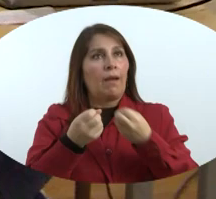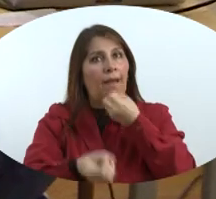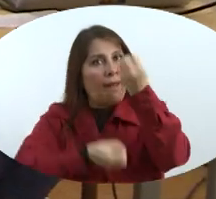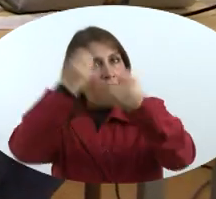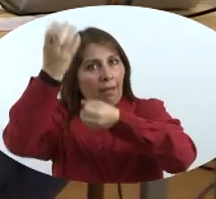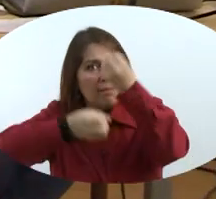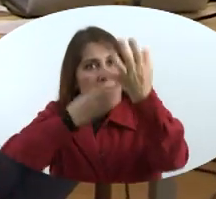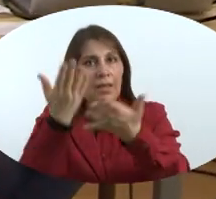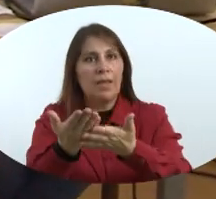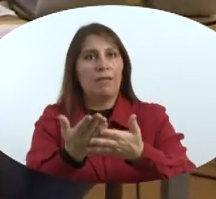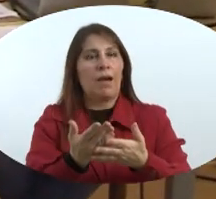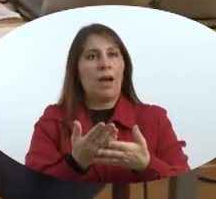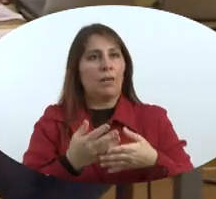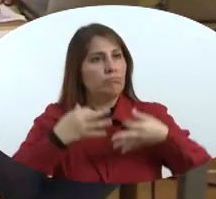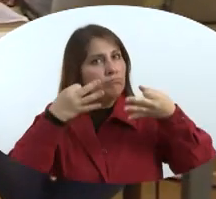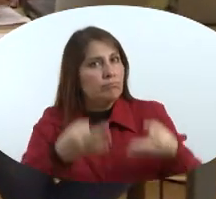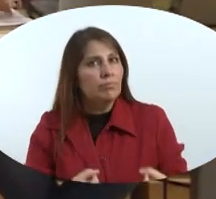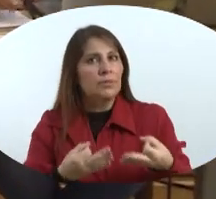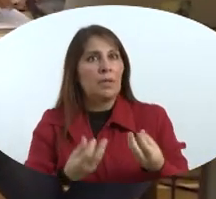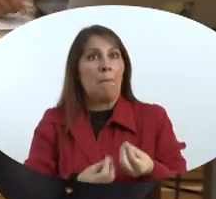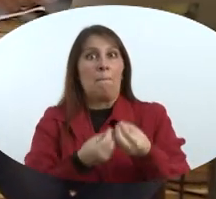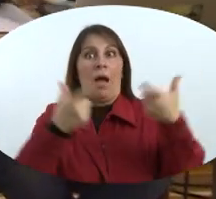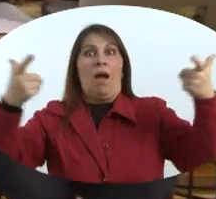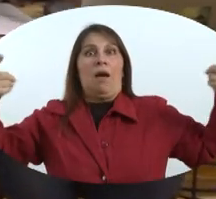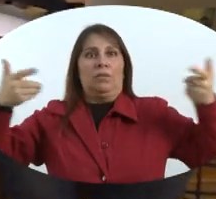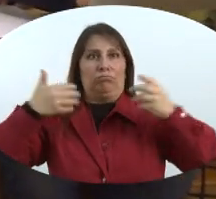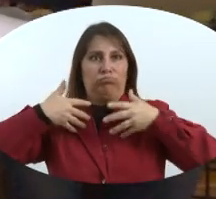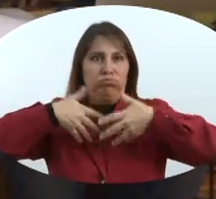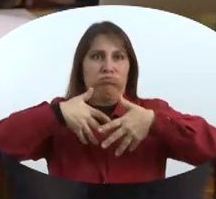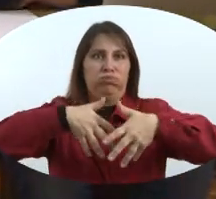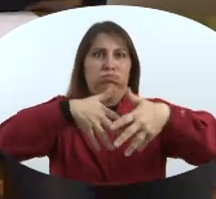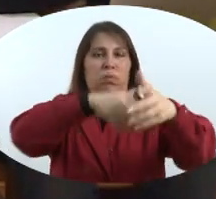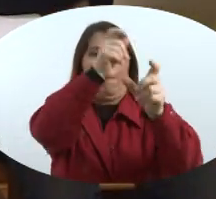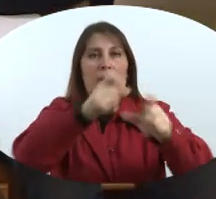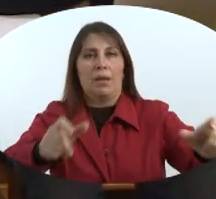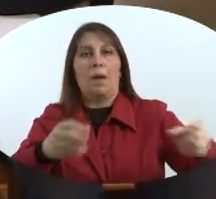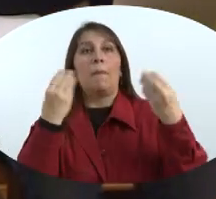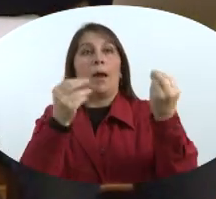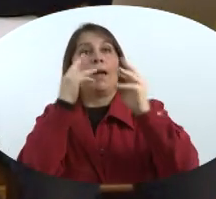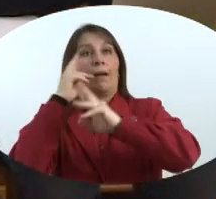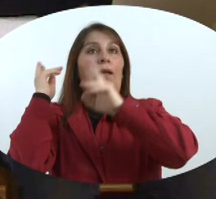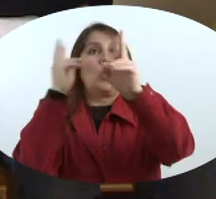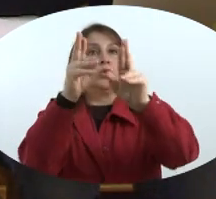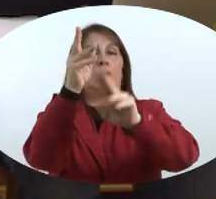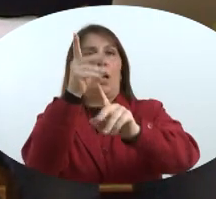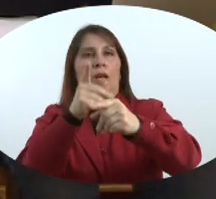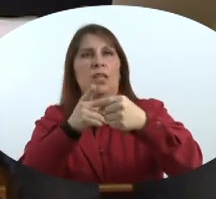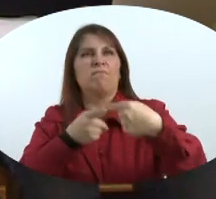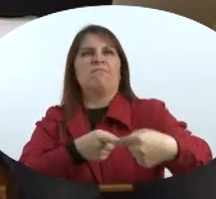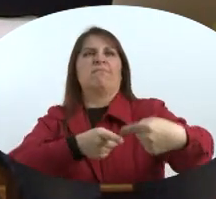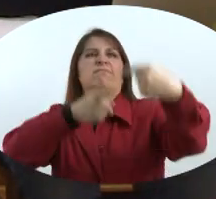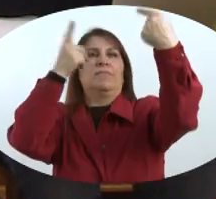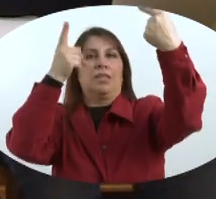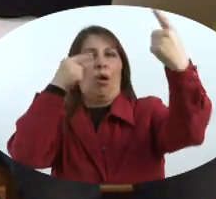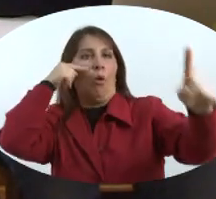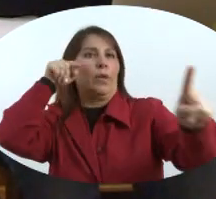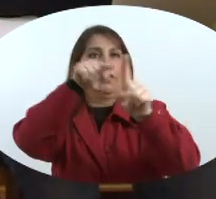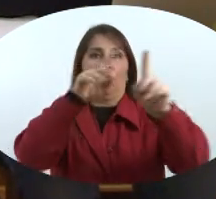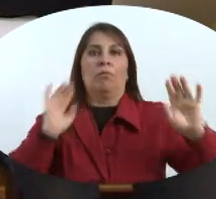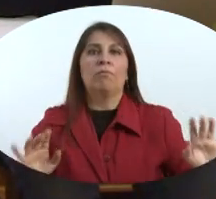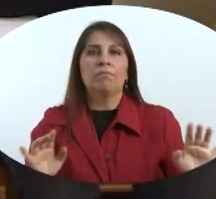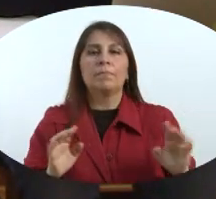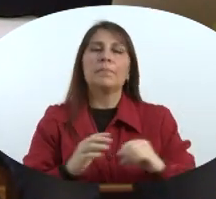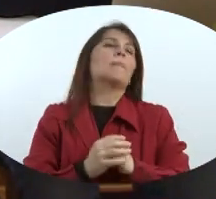creativa que logre llevar a mayor cantidad de personas a las calles a reivindicar y a pelear por ese objetivo central